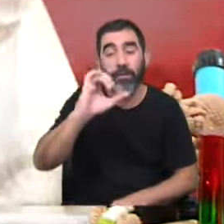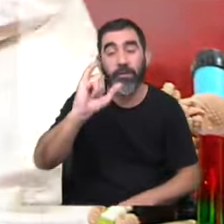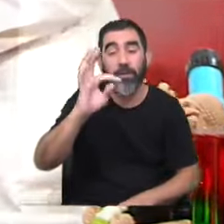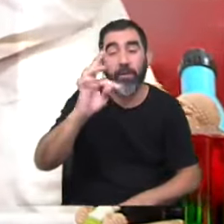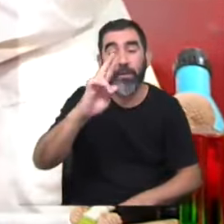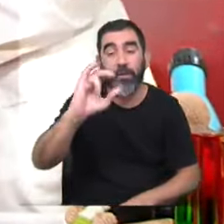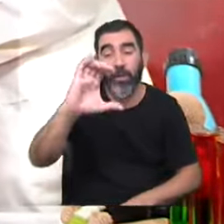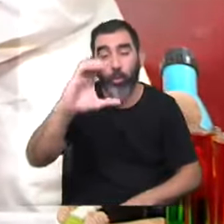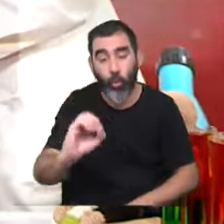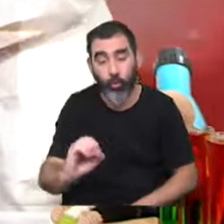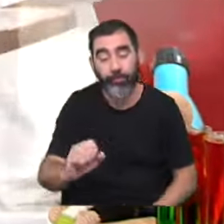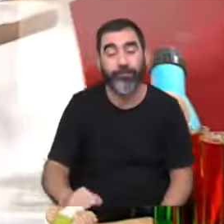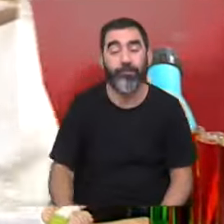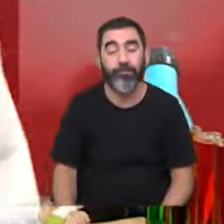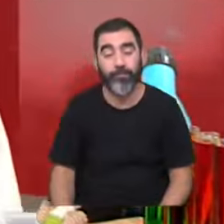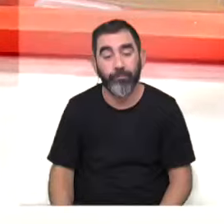cítrico.